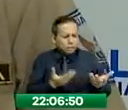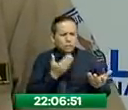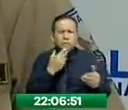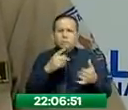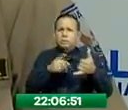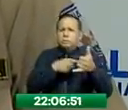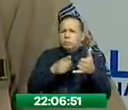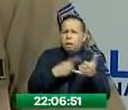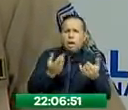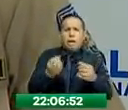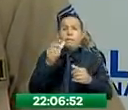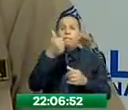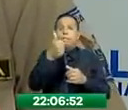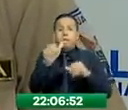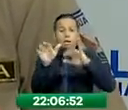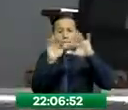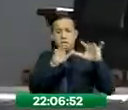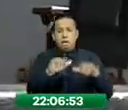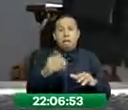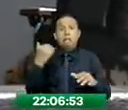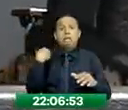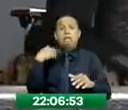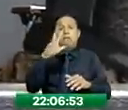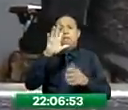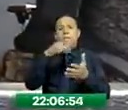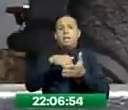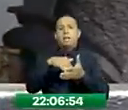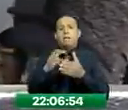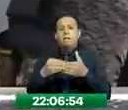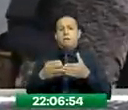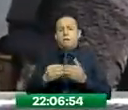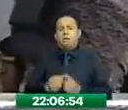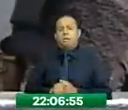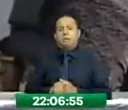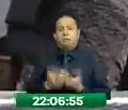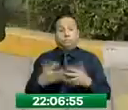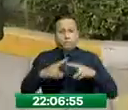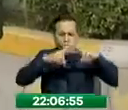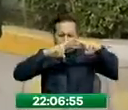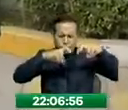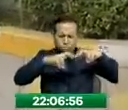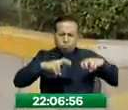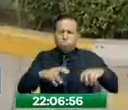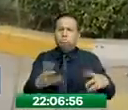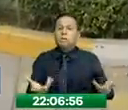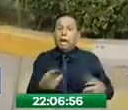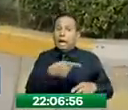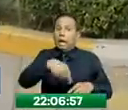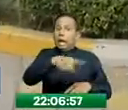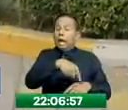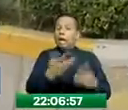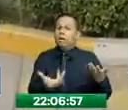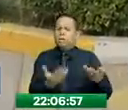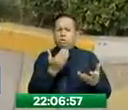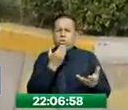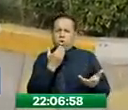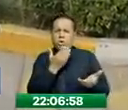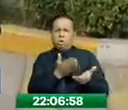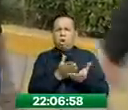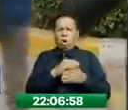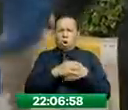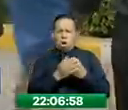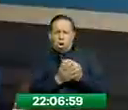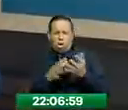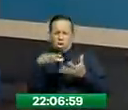computadoras y cerca de tres mil dólares porque las investigaciones giran en torno a presuntas irregularidades en procesos de